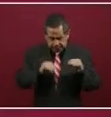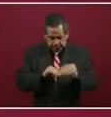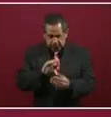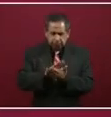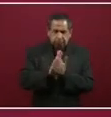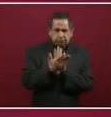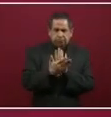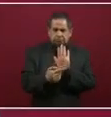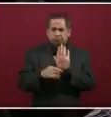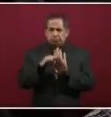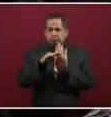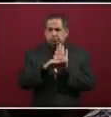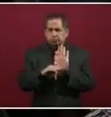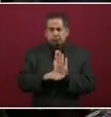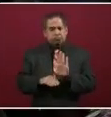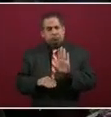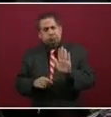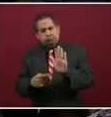general.